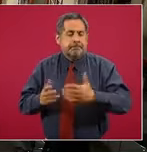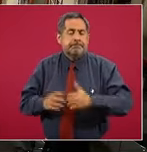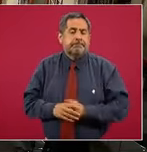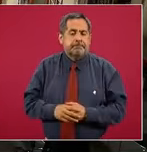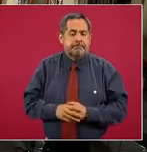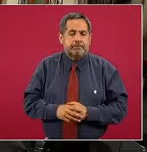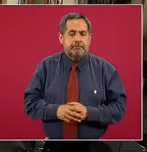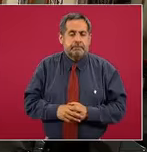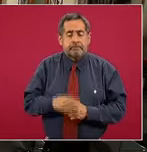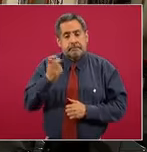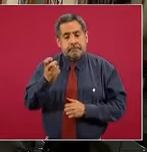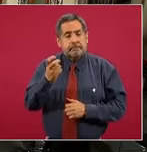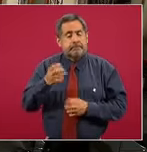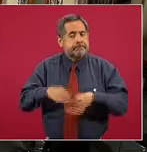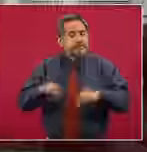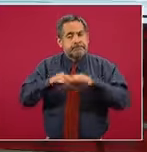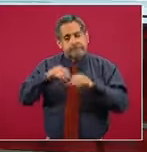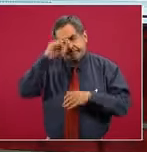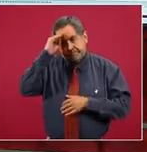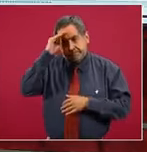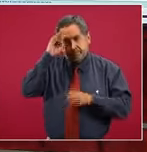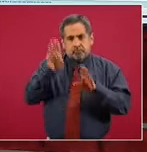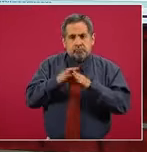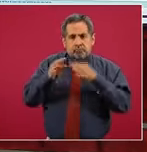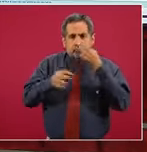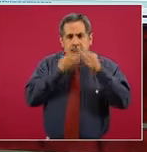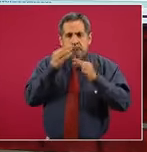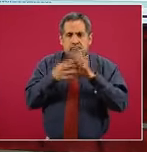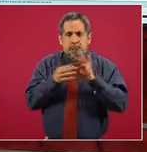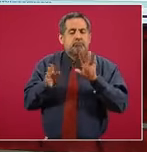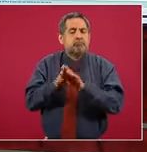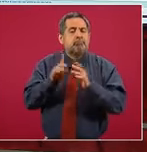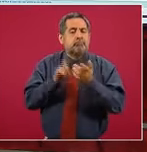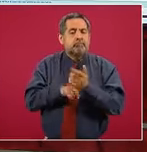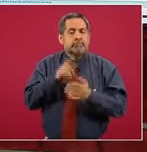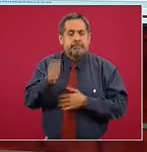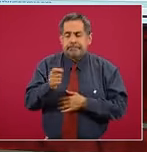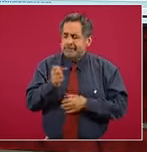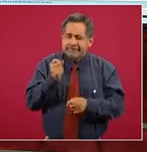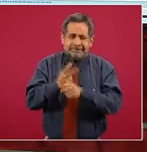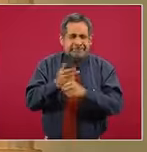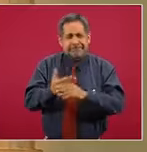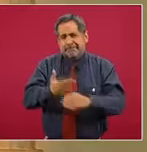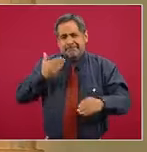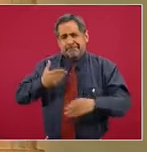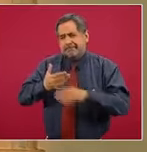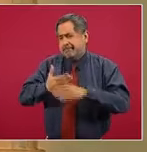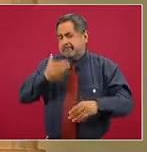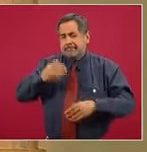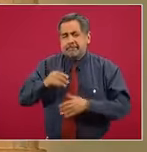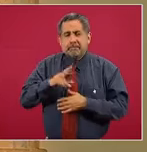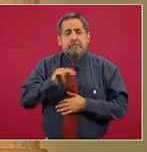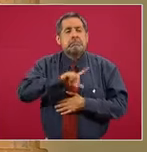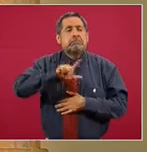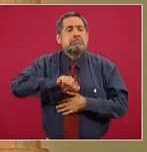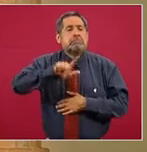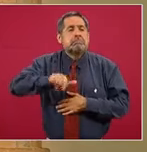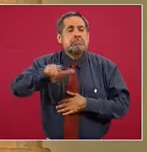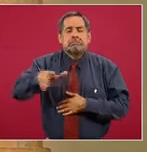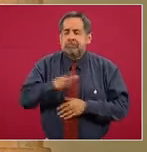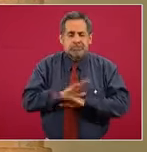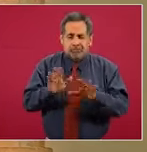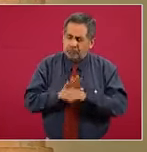esto lo que está reforzando es el mensaje principal de la búsqueda de atención oportuna. Por un lado, a las entidades federativas,